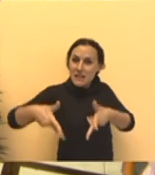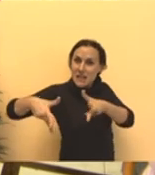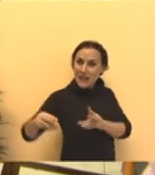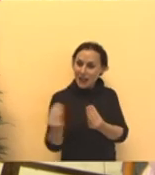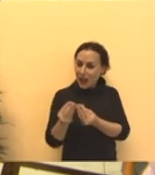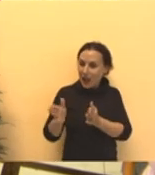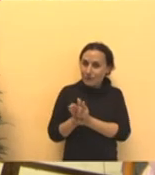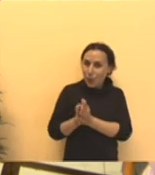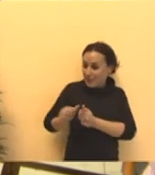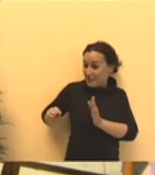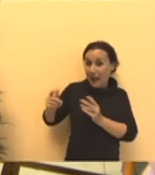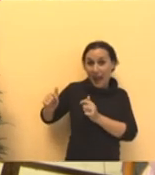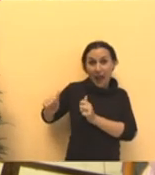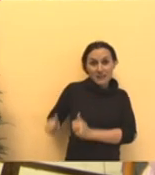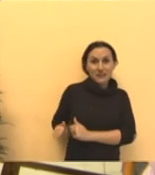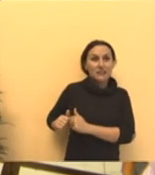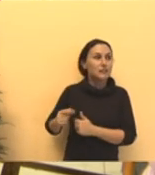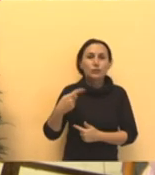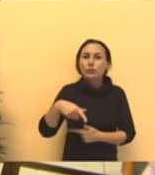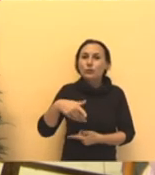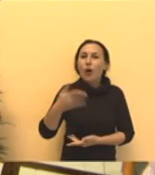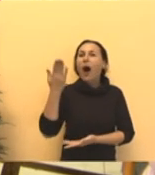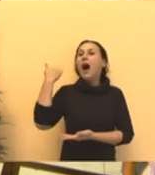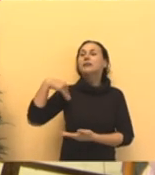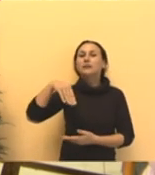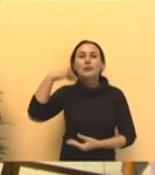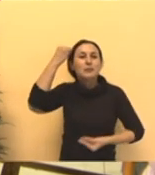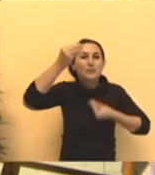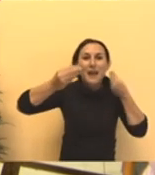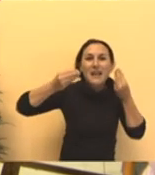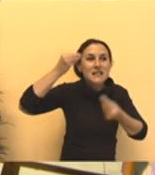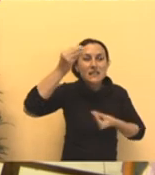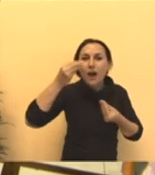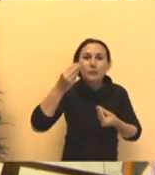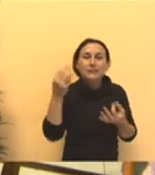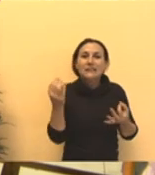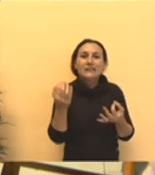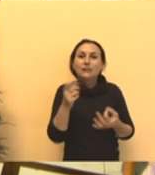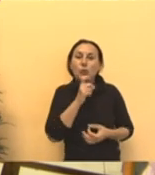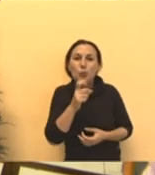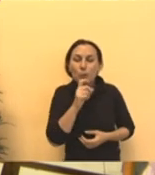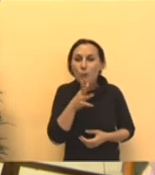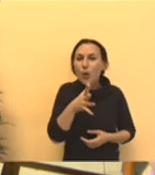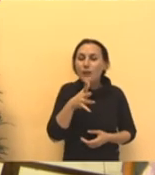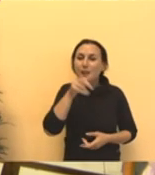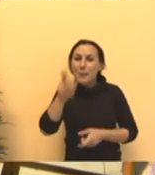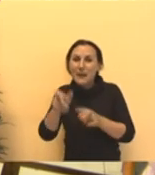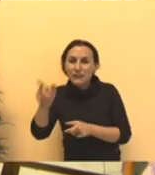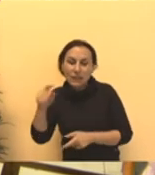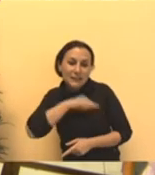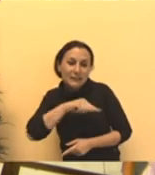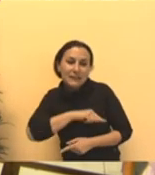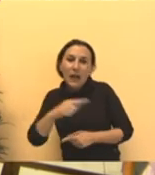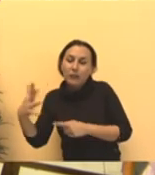qué. ¿Cómo tomabas tú que antes de eso la gente te sentían como todas apartadas y tú sentirte